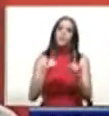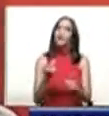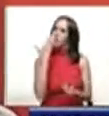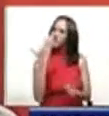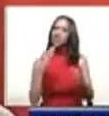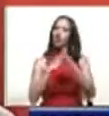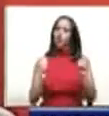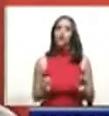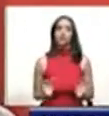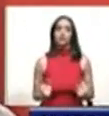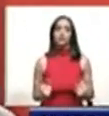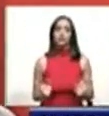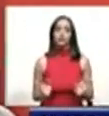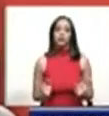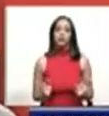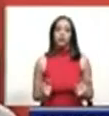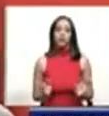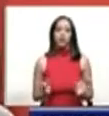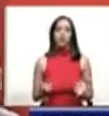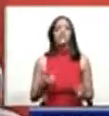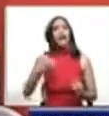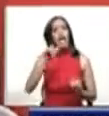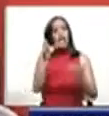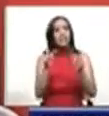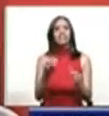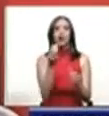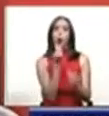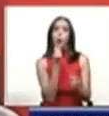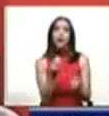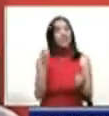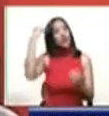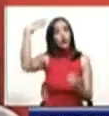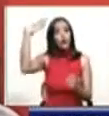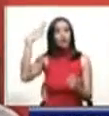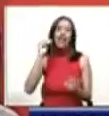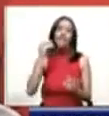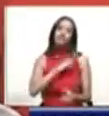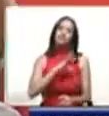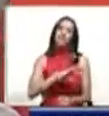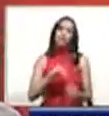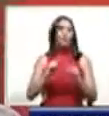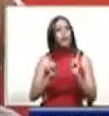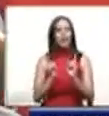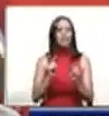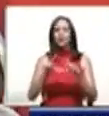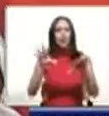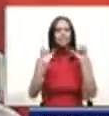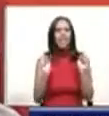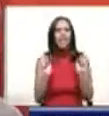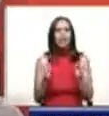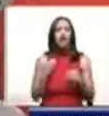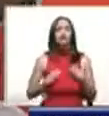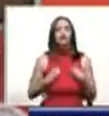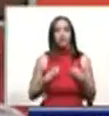todos. Que yo sé que hay gente que se come la luz, que habla de socialismo, pero a veces no entiende lo que pasan los trabajadores